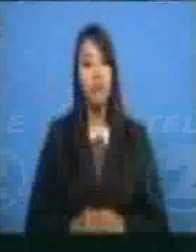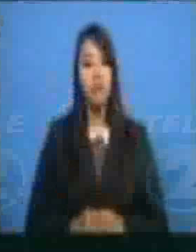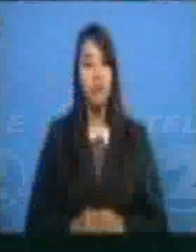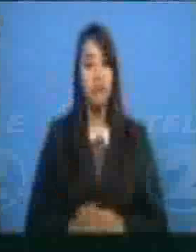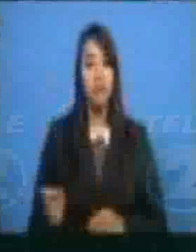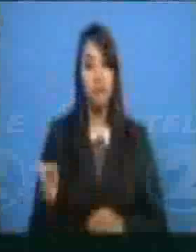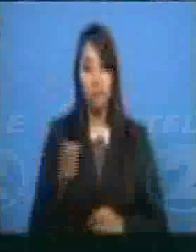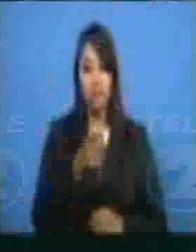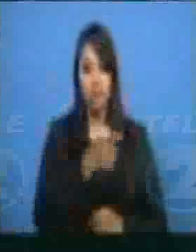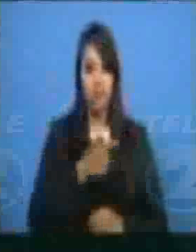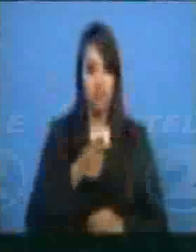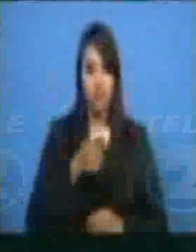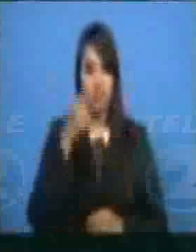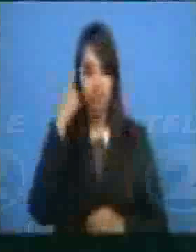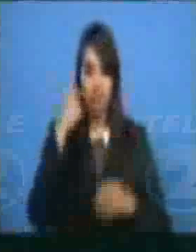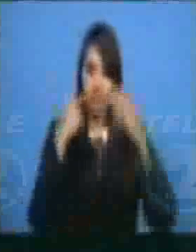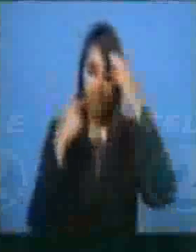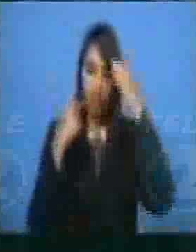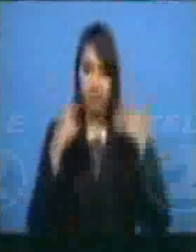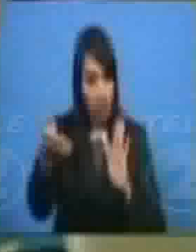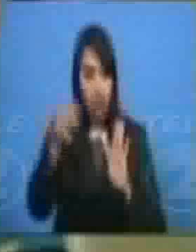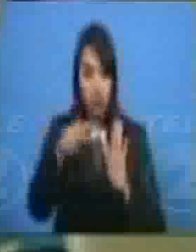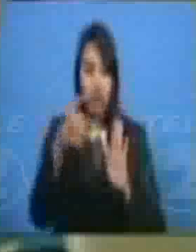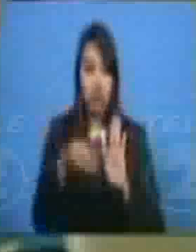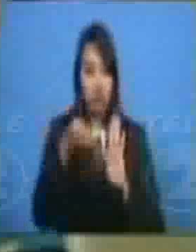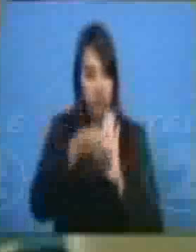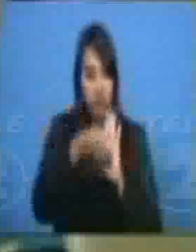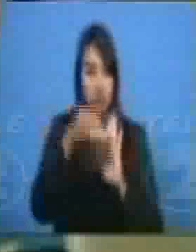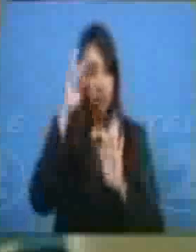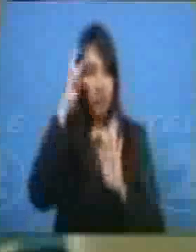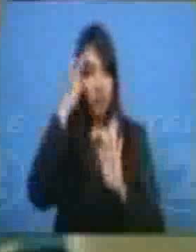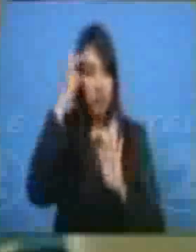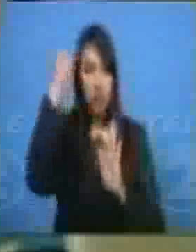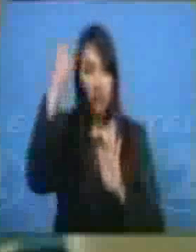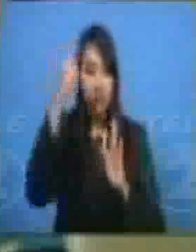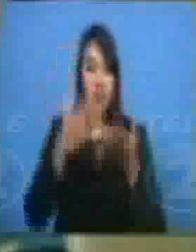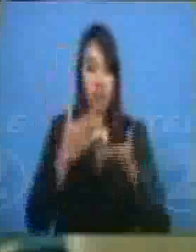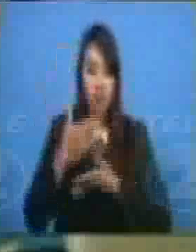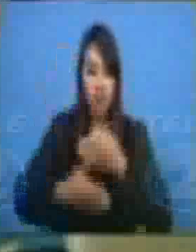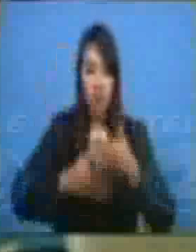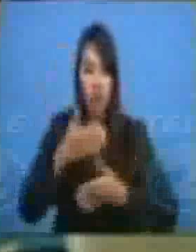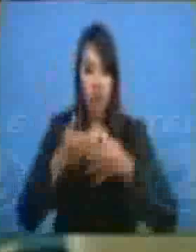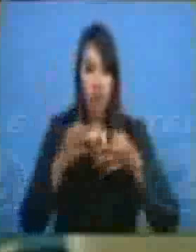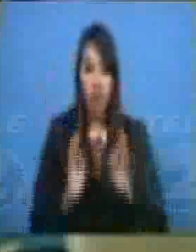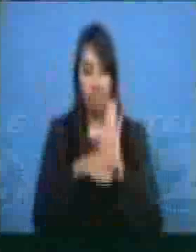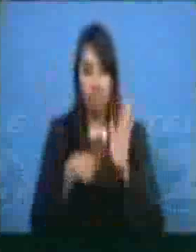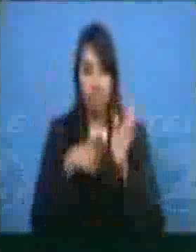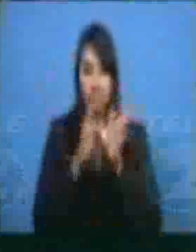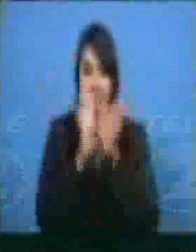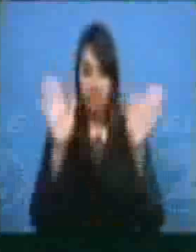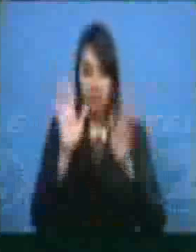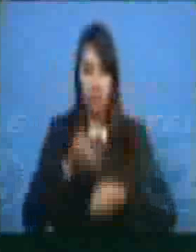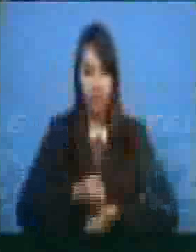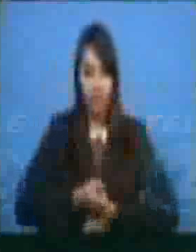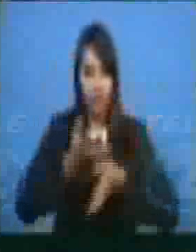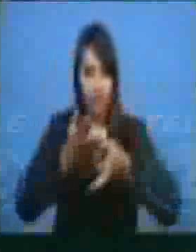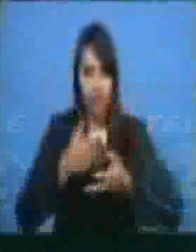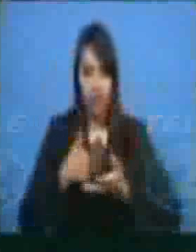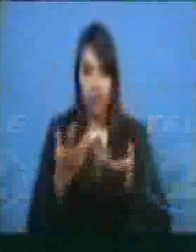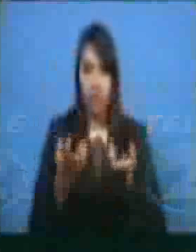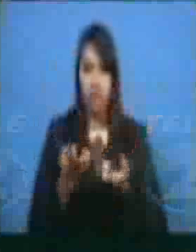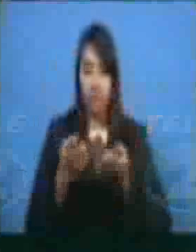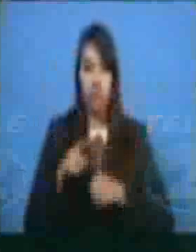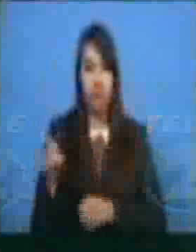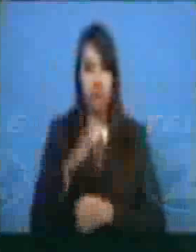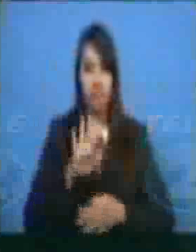el mandatario comenzó su discurso enviando un mensaje de solidaridad para el pueblo mexicano y caribeño. Quiero expresar